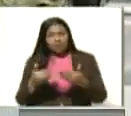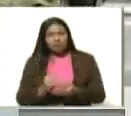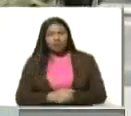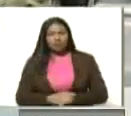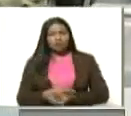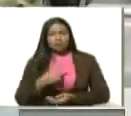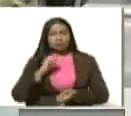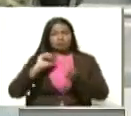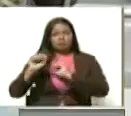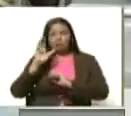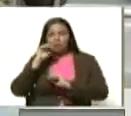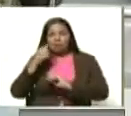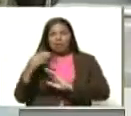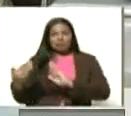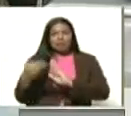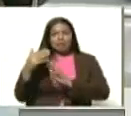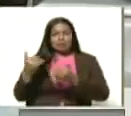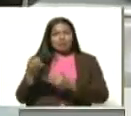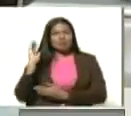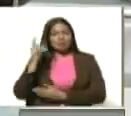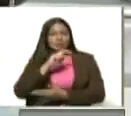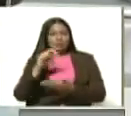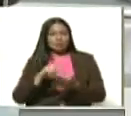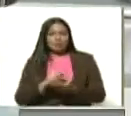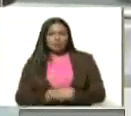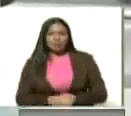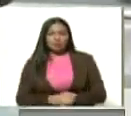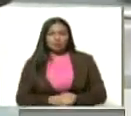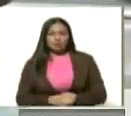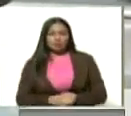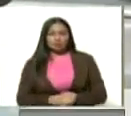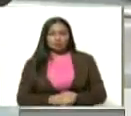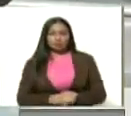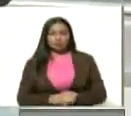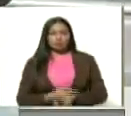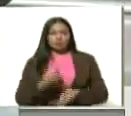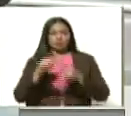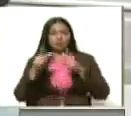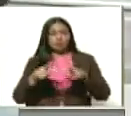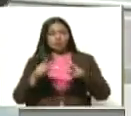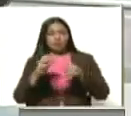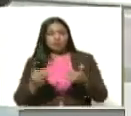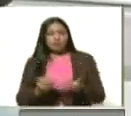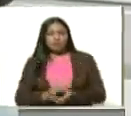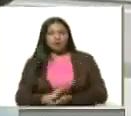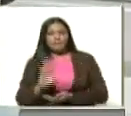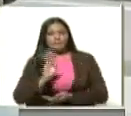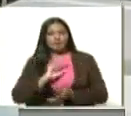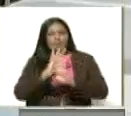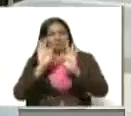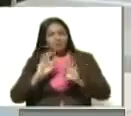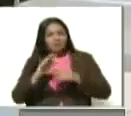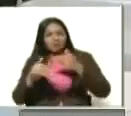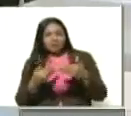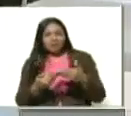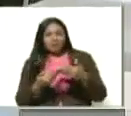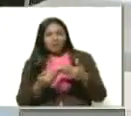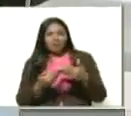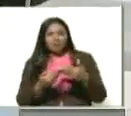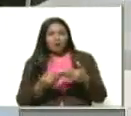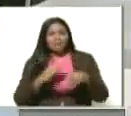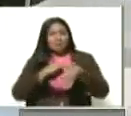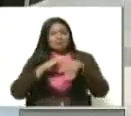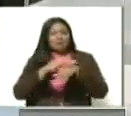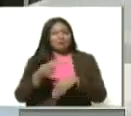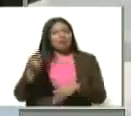no discriminación desde la Asamblea Nacional y de repente, de pronto, de otros entes a los cuales usted hace referencia? Usted hacía referencia al Ministerio de la Mujer,